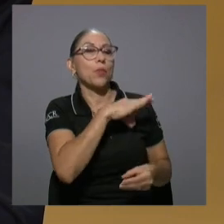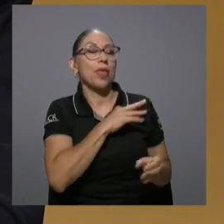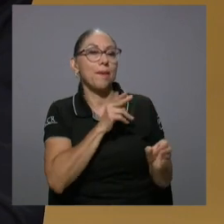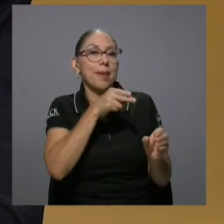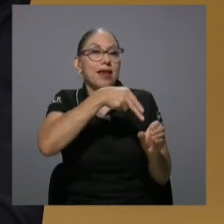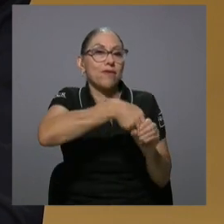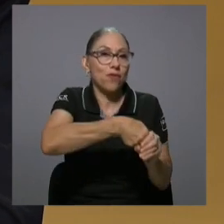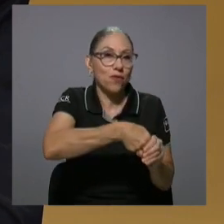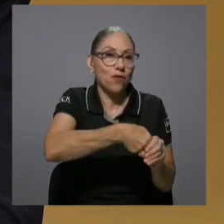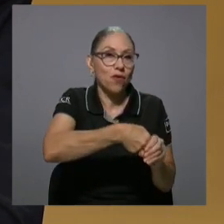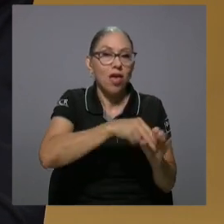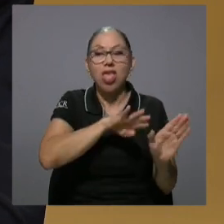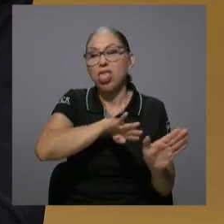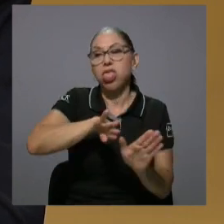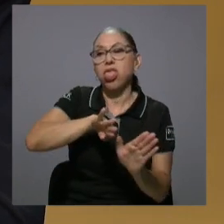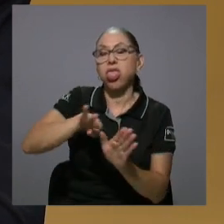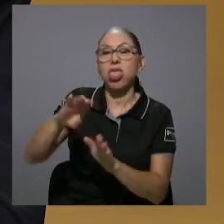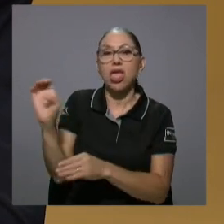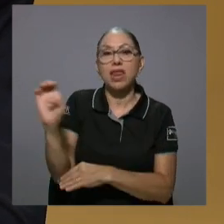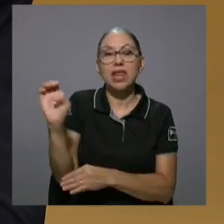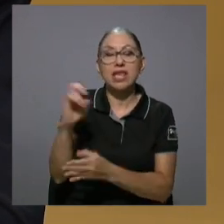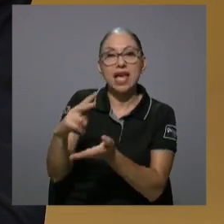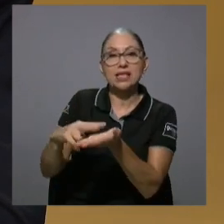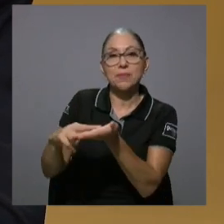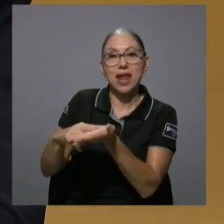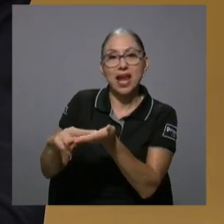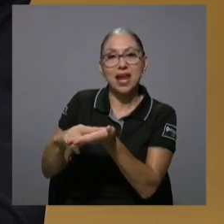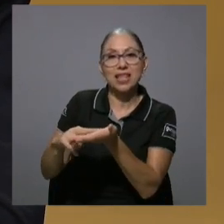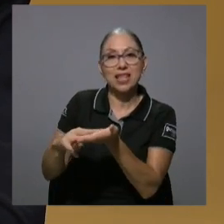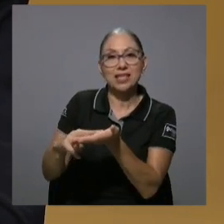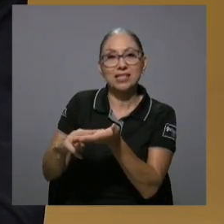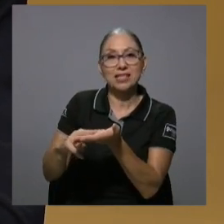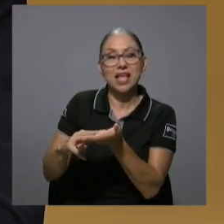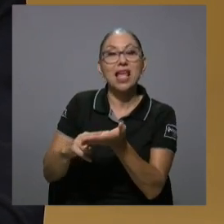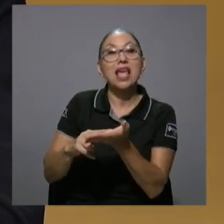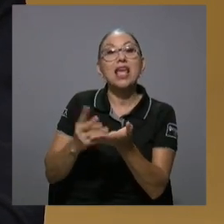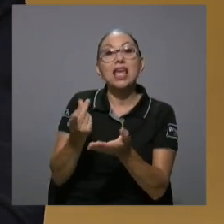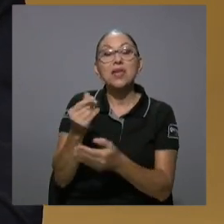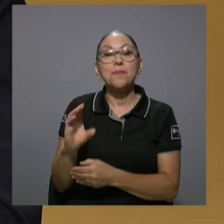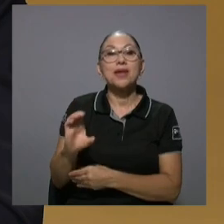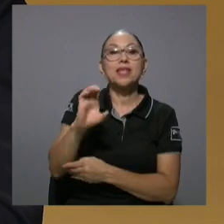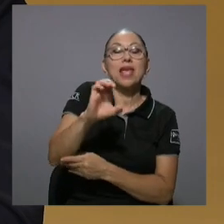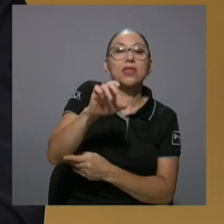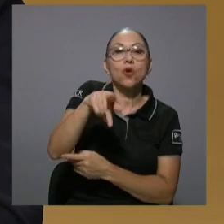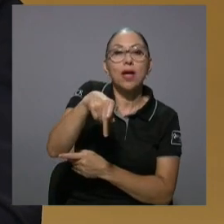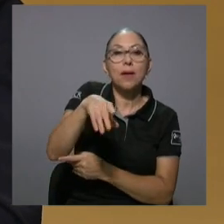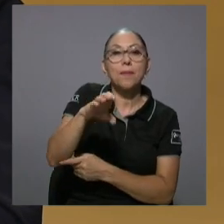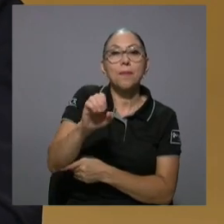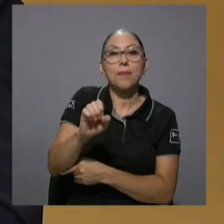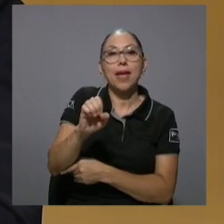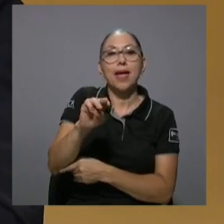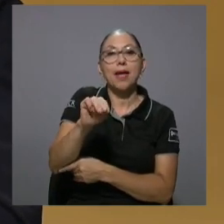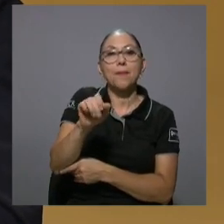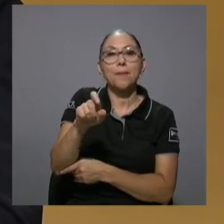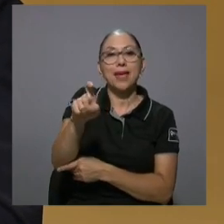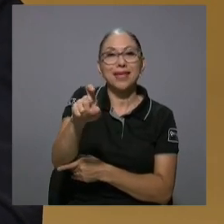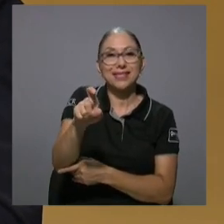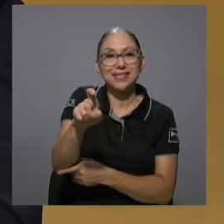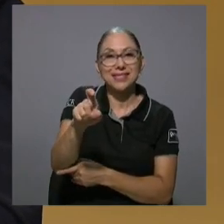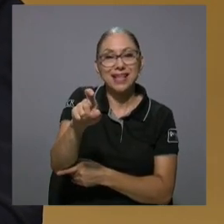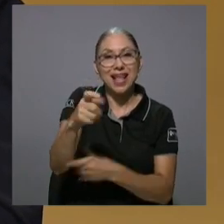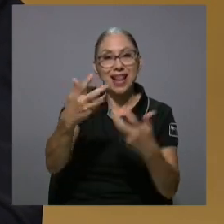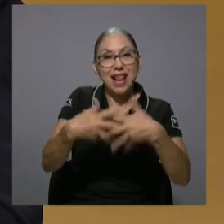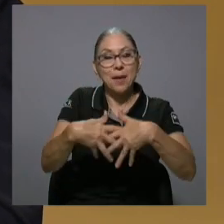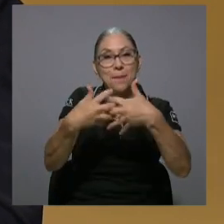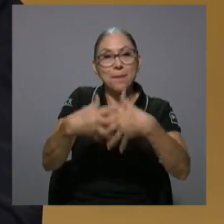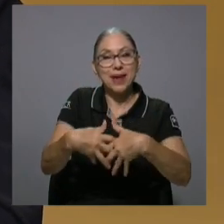las energías verdes, invirtiendo mucho en Pemex, a pesar de que es una empresa, la empresa mexicana de hidrocarburos,